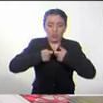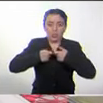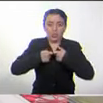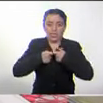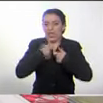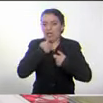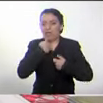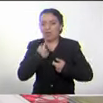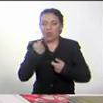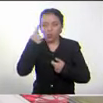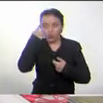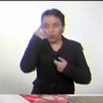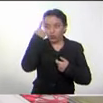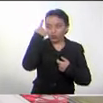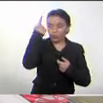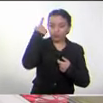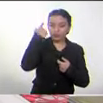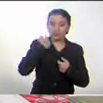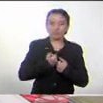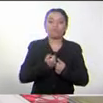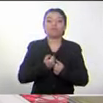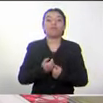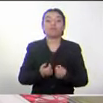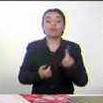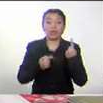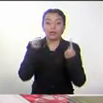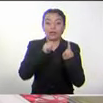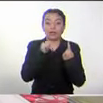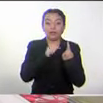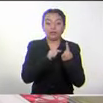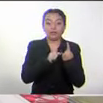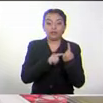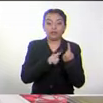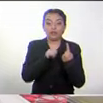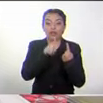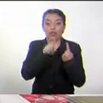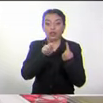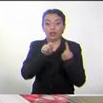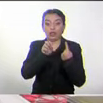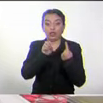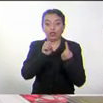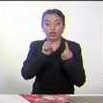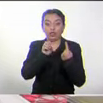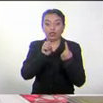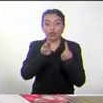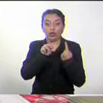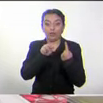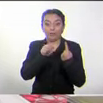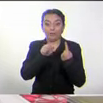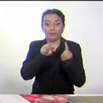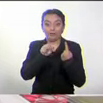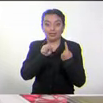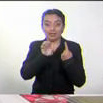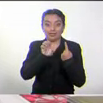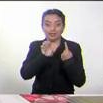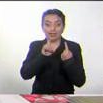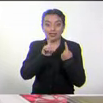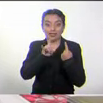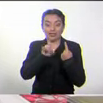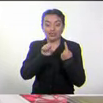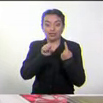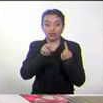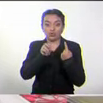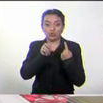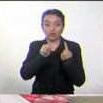directa, el cual era Thomas Edison quien la lideraba, y teníamos también la corriente alterna